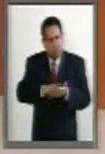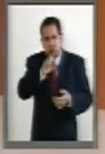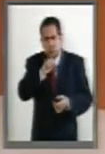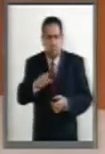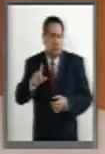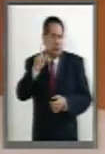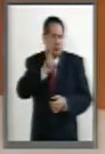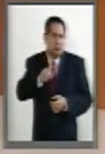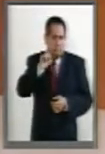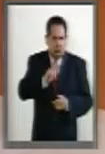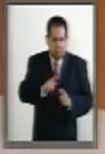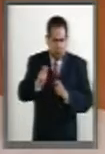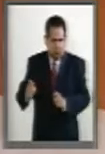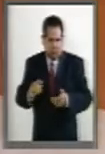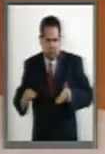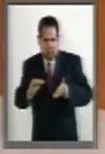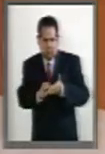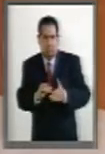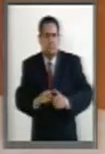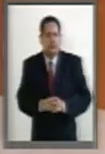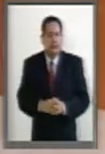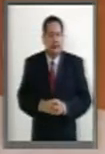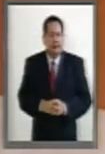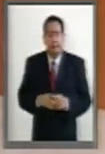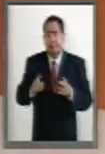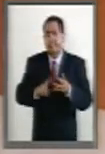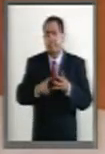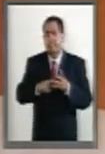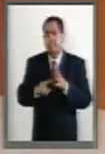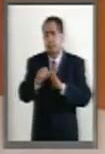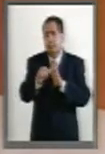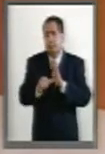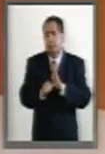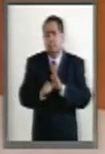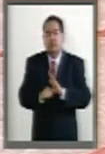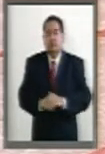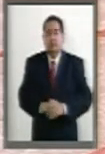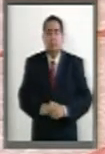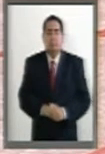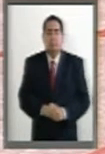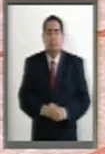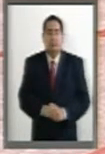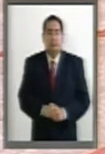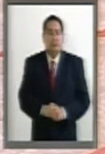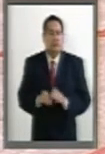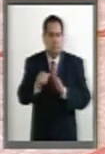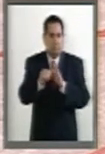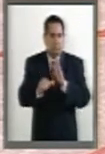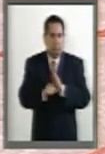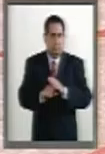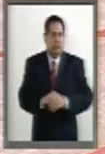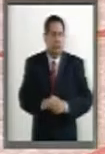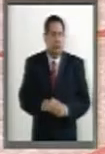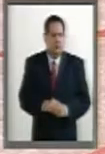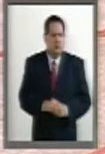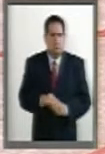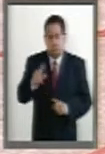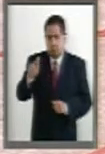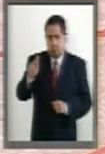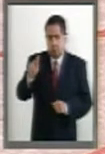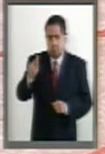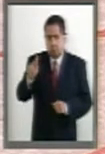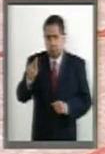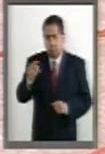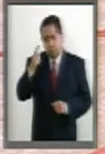derechos agrarios. Y en el artículo en el artículo 80,